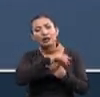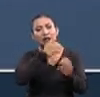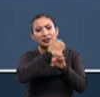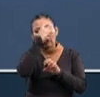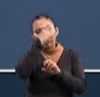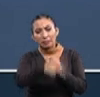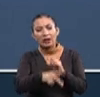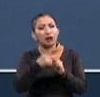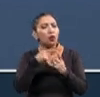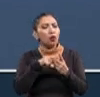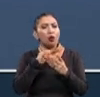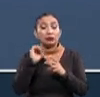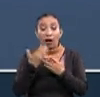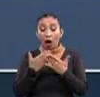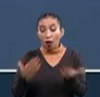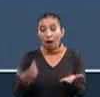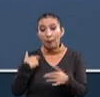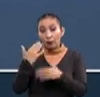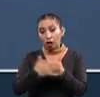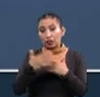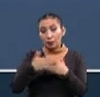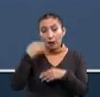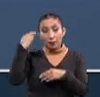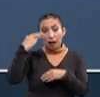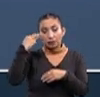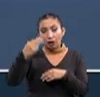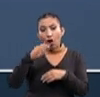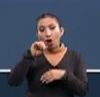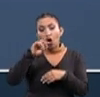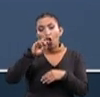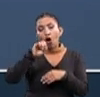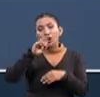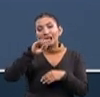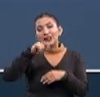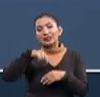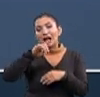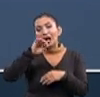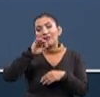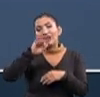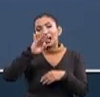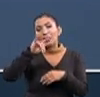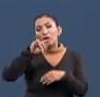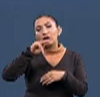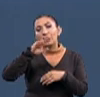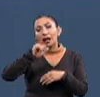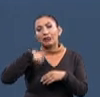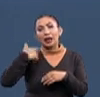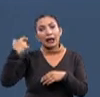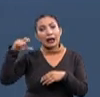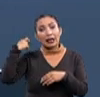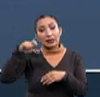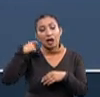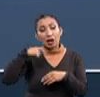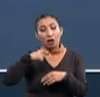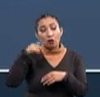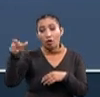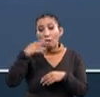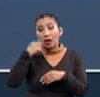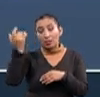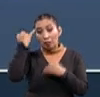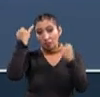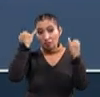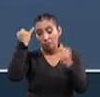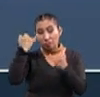Estado de México, y ahora voy a tocar en marzo con la Orquesta Filarmónica de Querétaro. Una obra de Eugenio Toussaint, un compositor